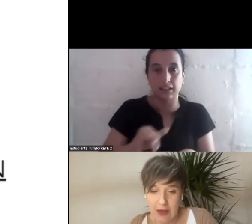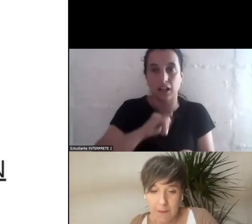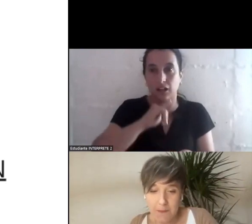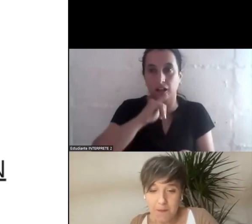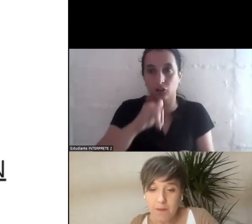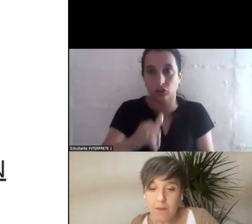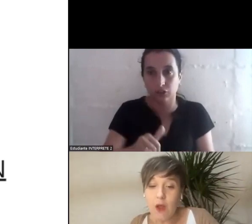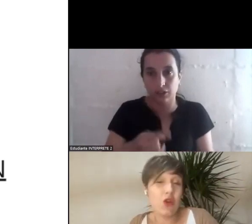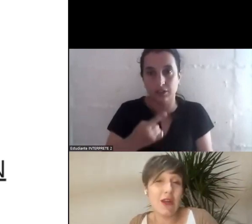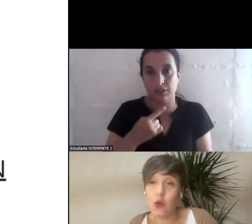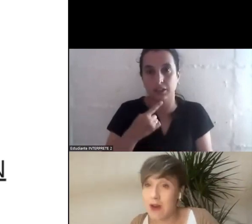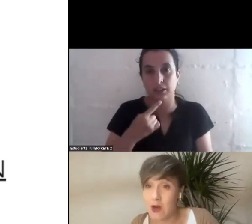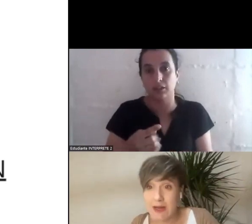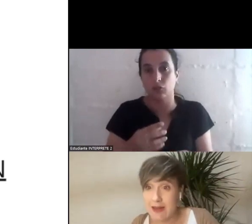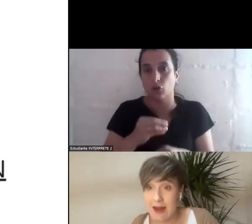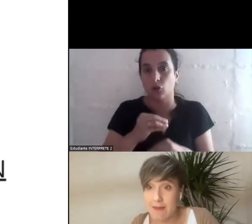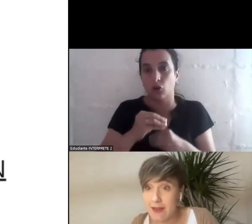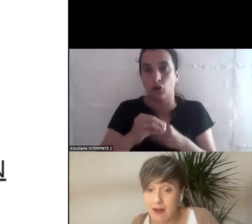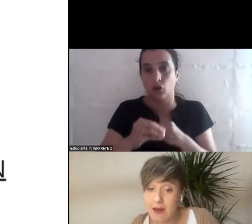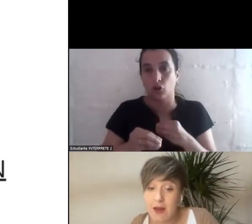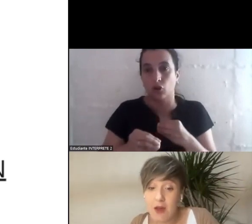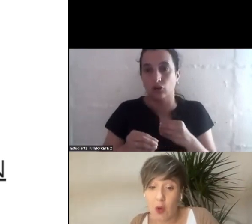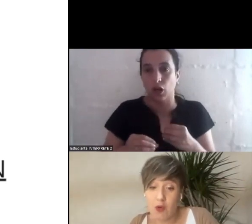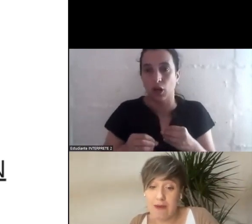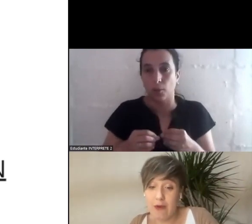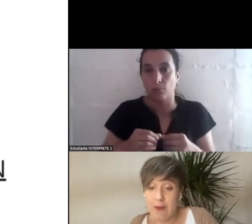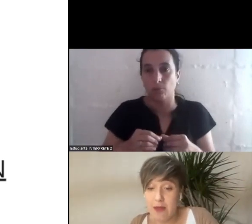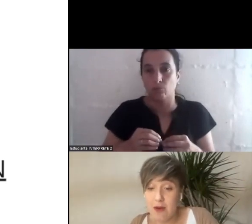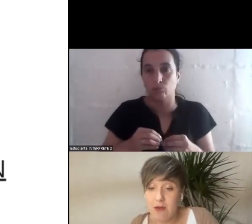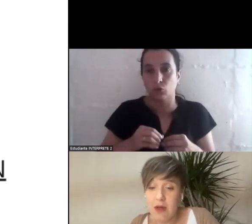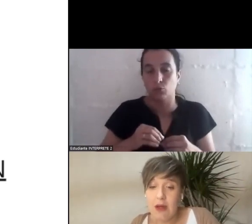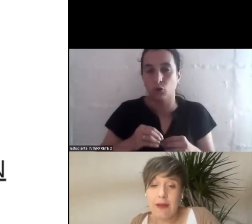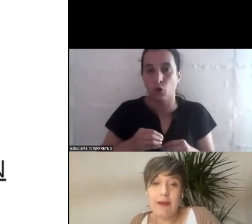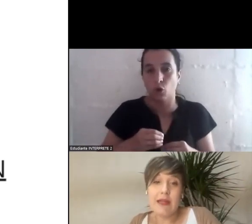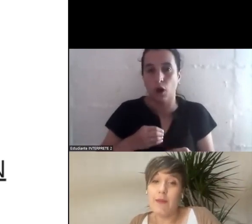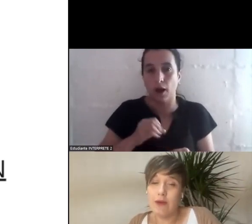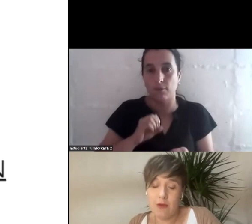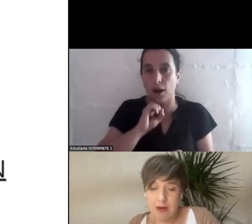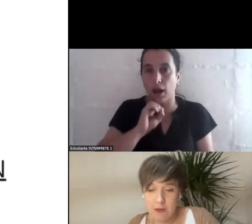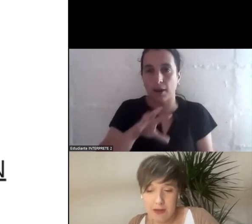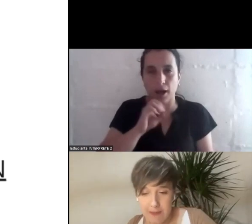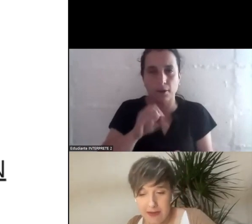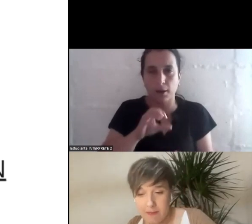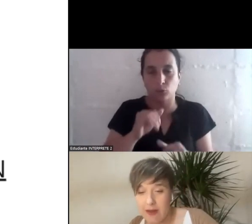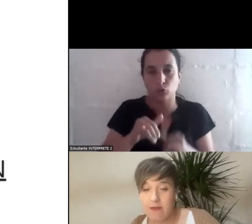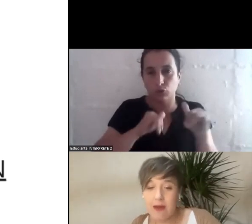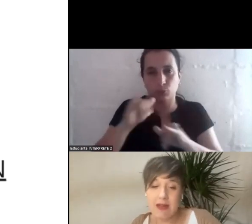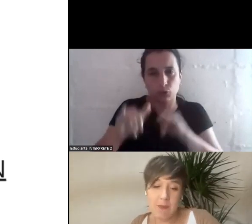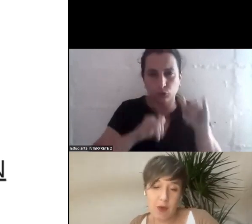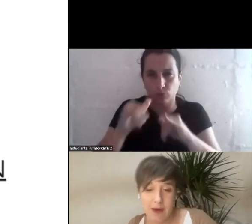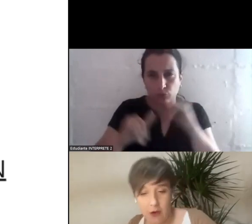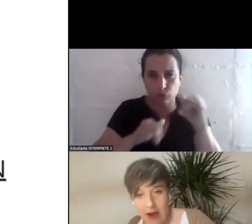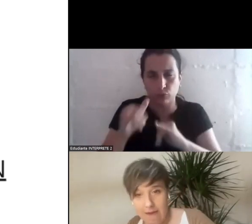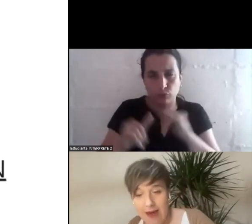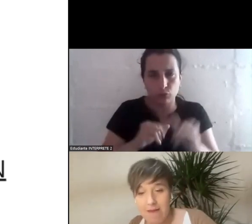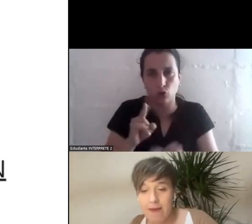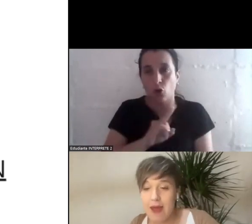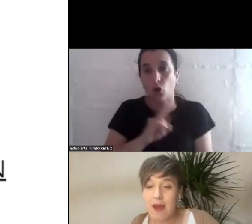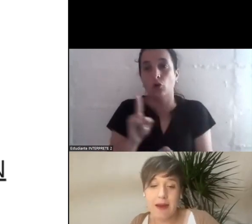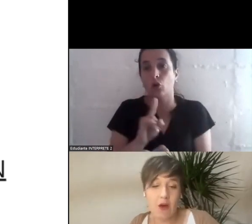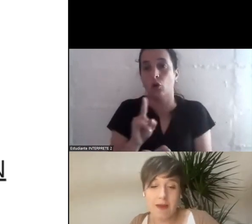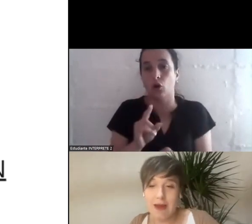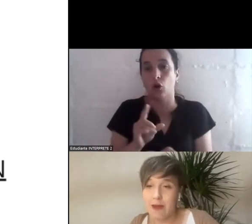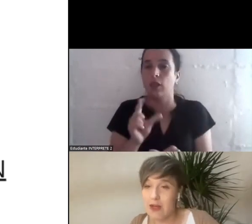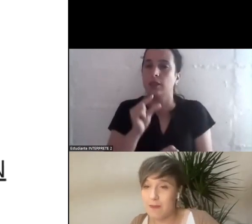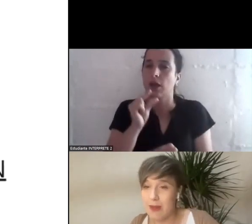tanto choque. No saturarlos inicialmente con mucha información. Se le puede informar sobre terapias específicas que pueden mejorar la vida del